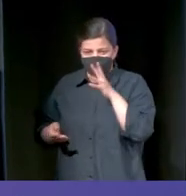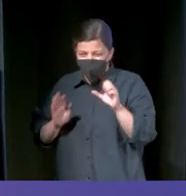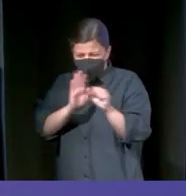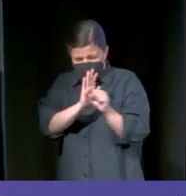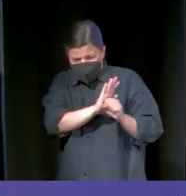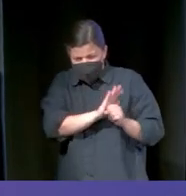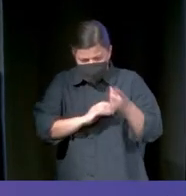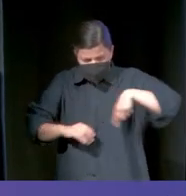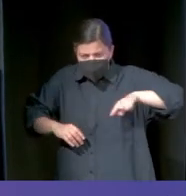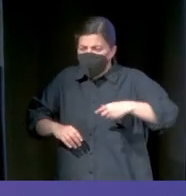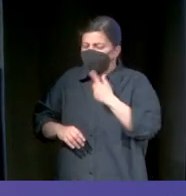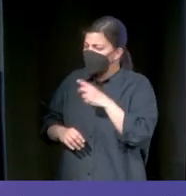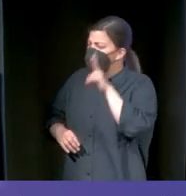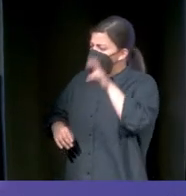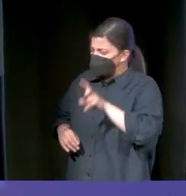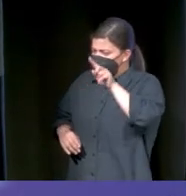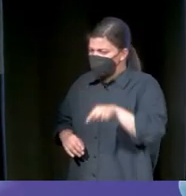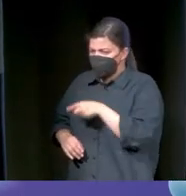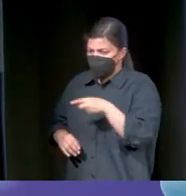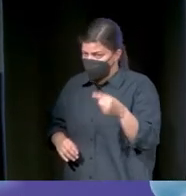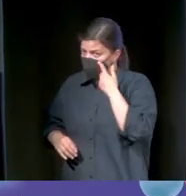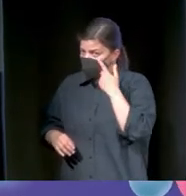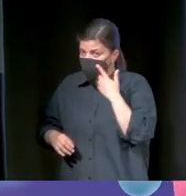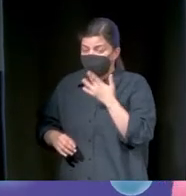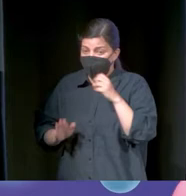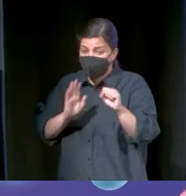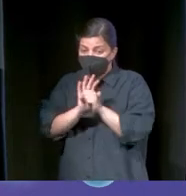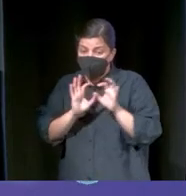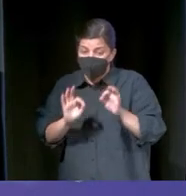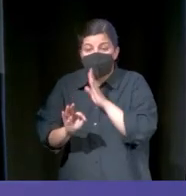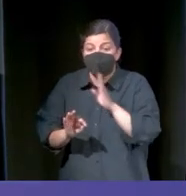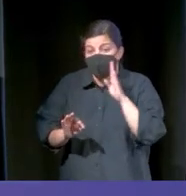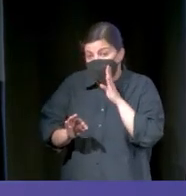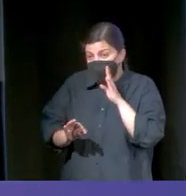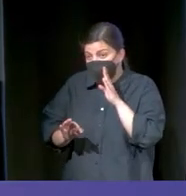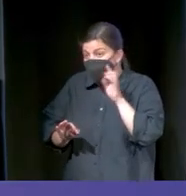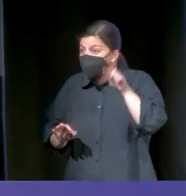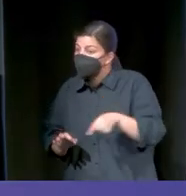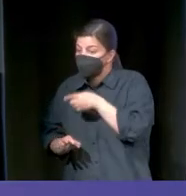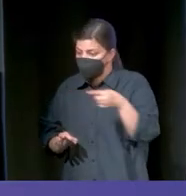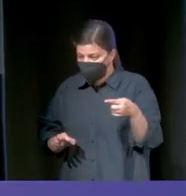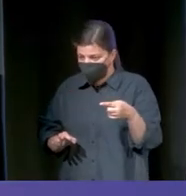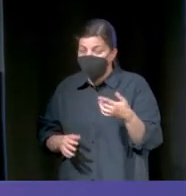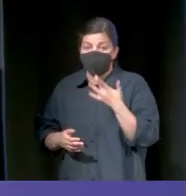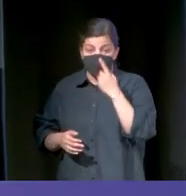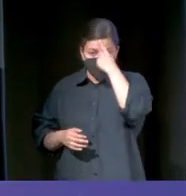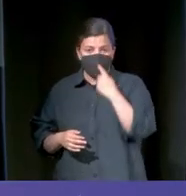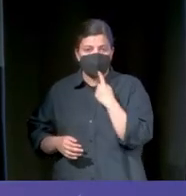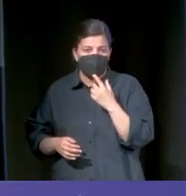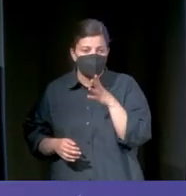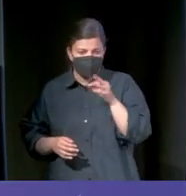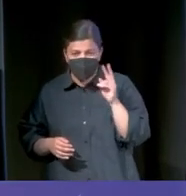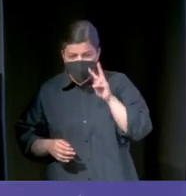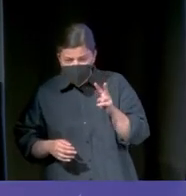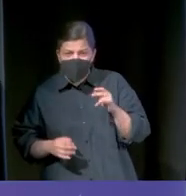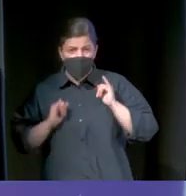y tal que decide si tú eres válida para estar en una marca de madres o no entonces claro si tú tienes un perfil que a lo mejor les parece que es